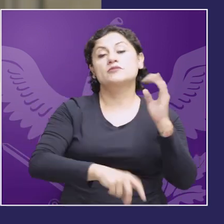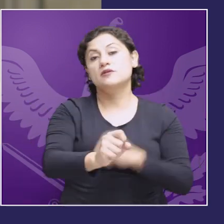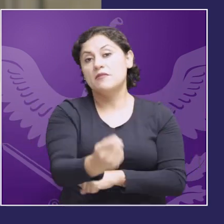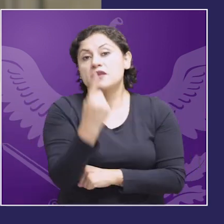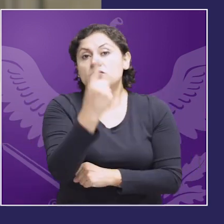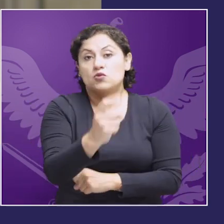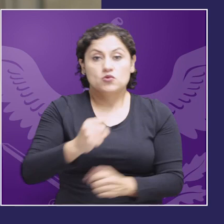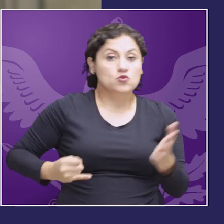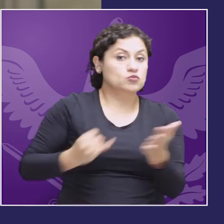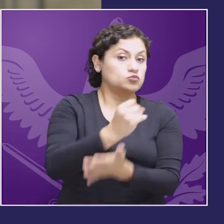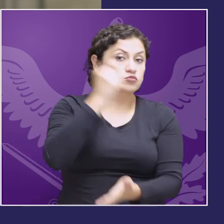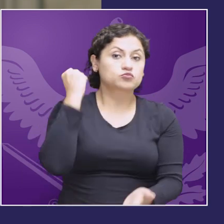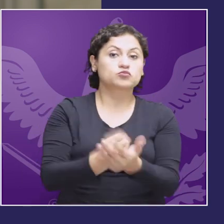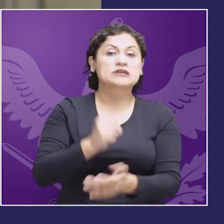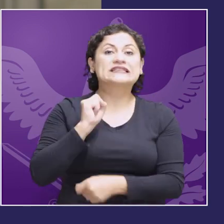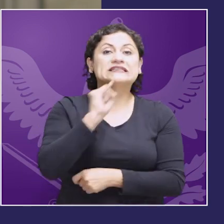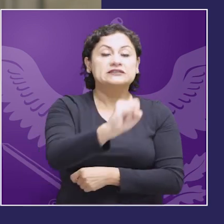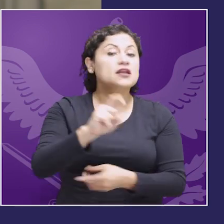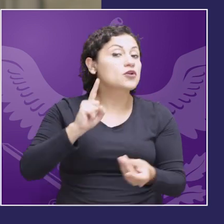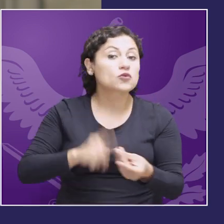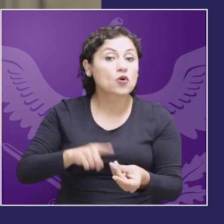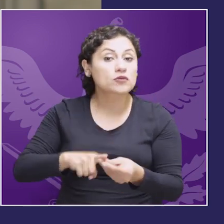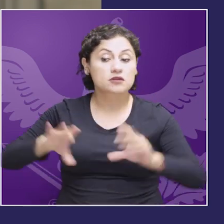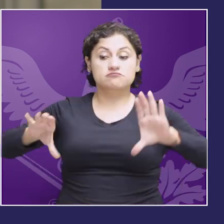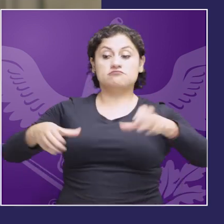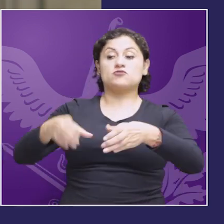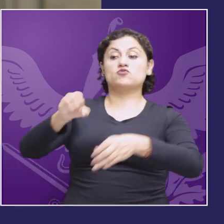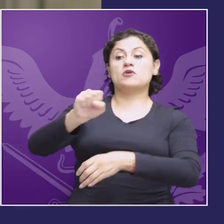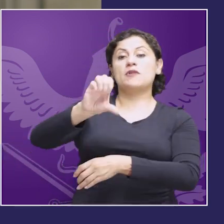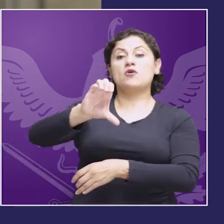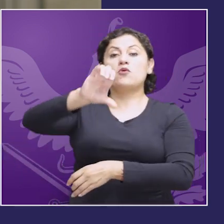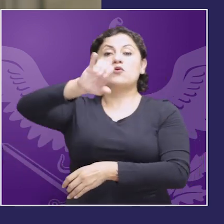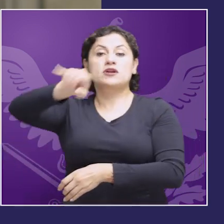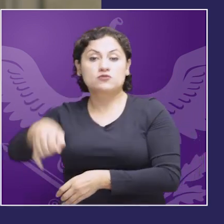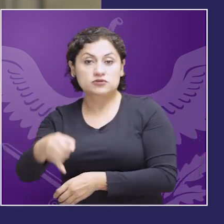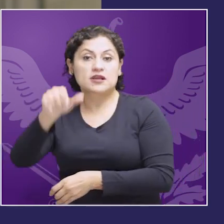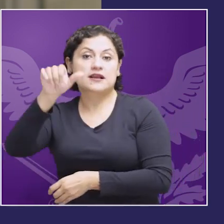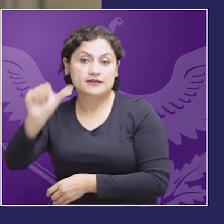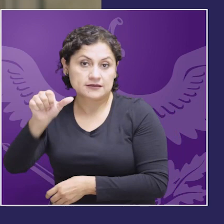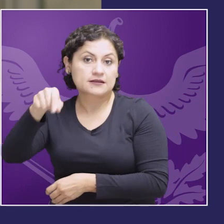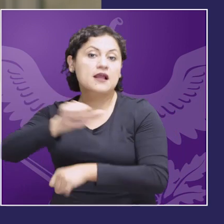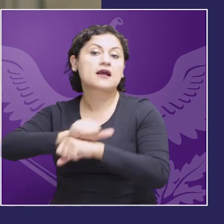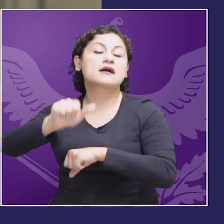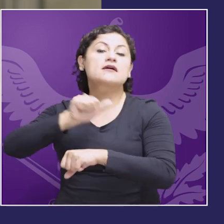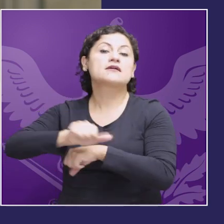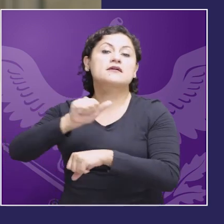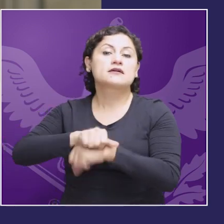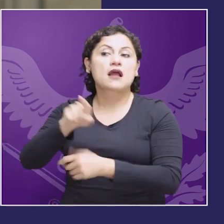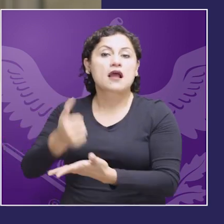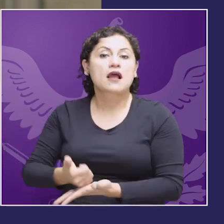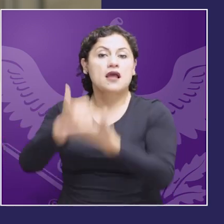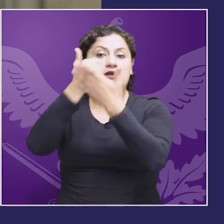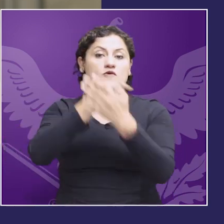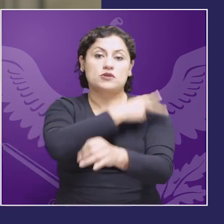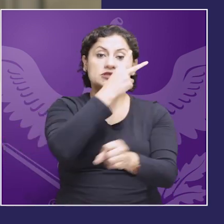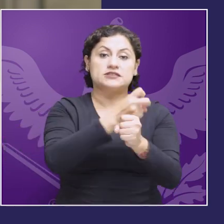apoyo, obviamente, de la Corte Suprema Argentina, que está además ayudándonos a construir una segunda versión en la